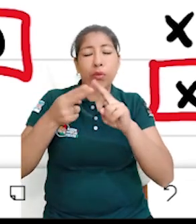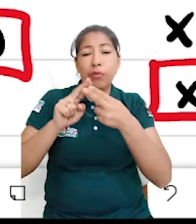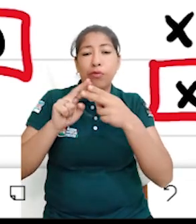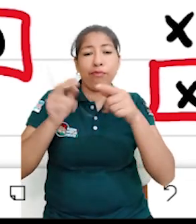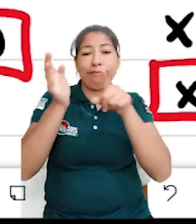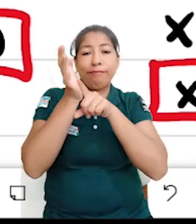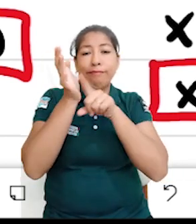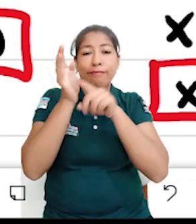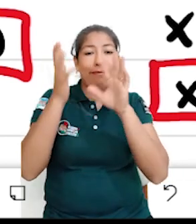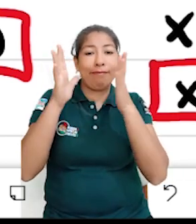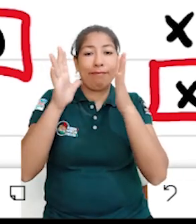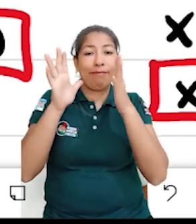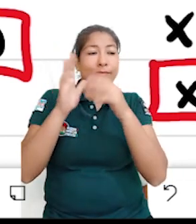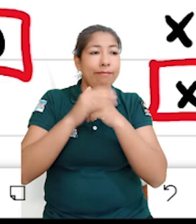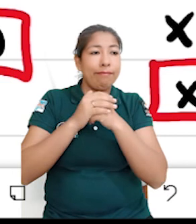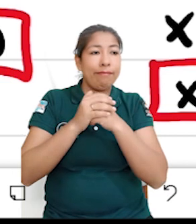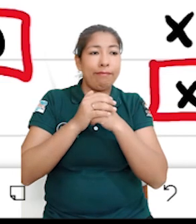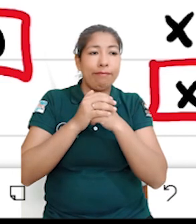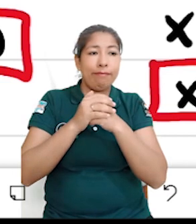Por ejemplo, un menos 6 no hay.